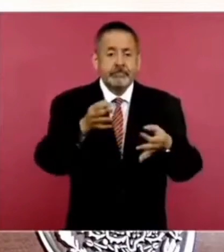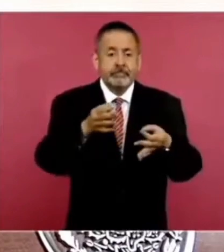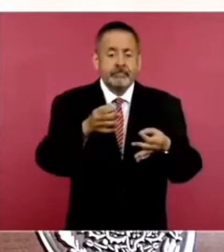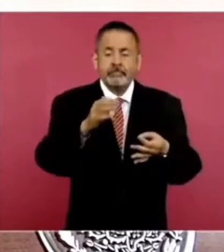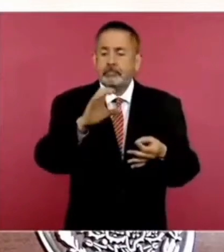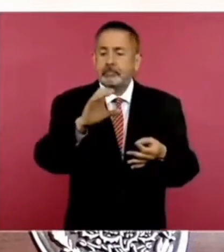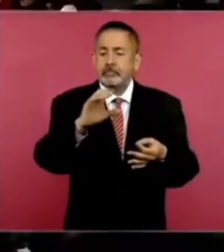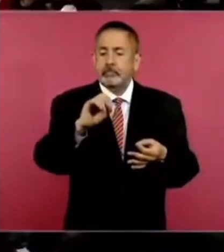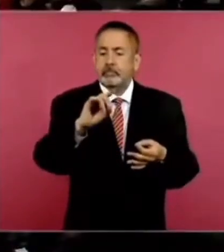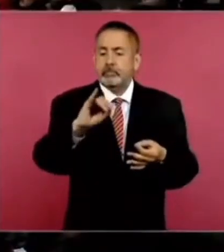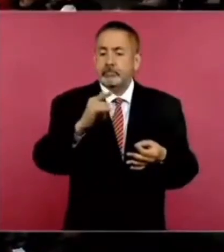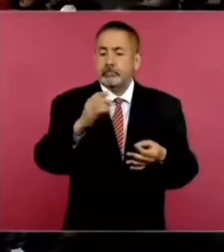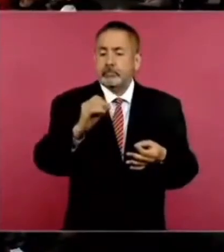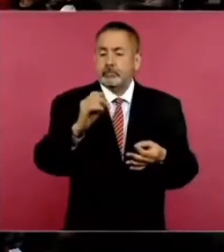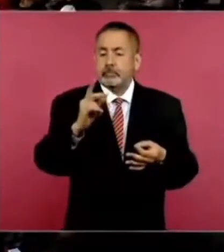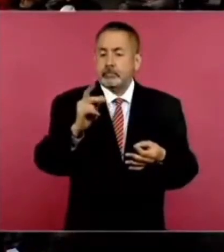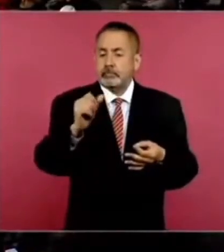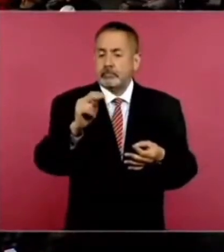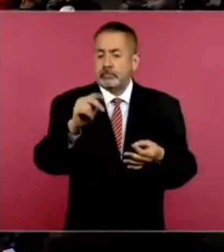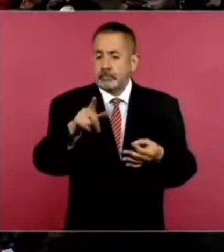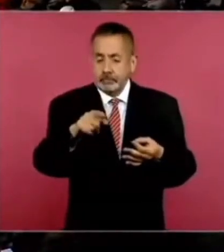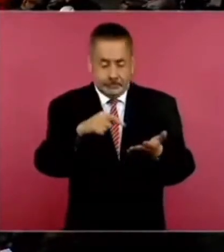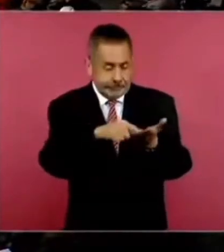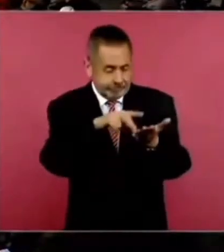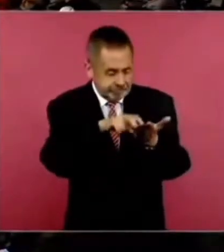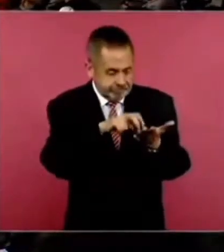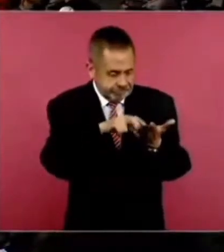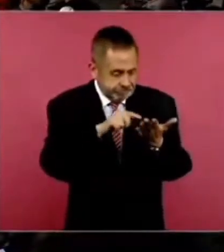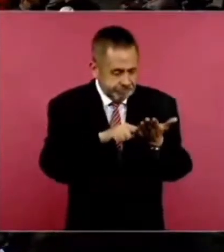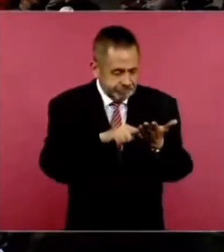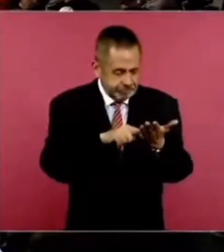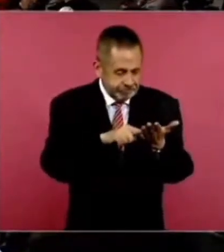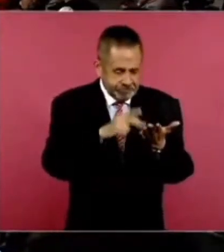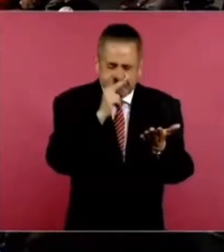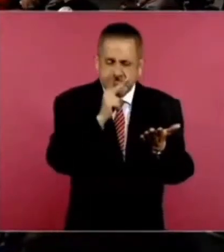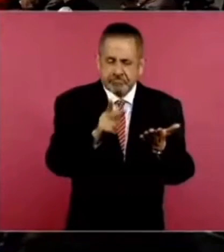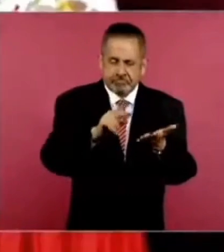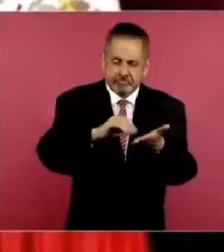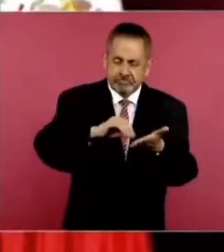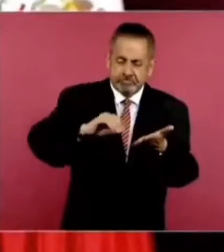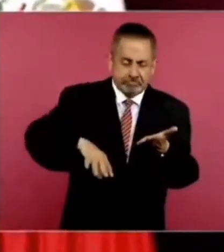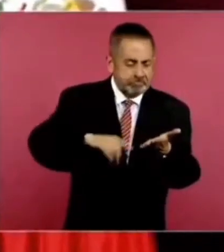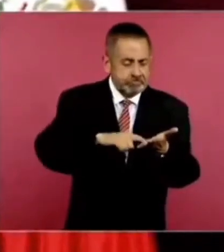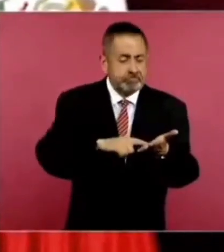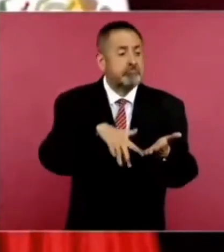para no considerar como delito grave la corrupción.